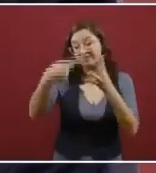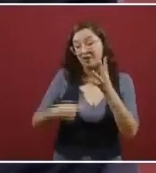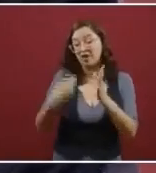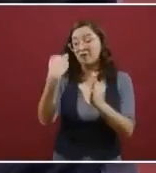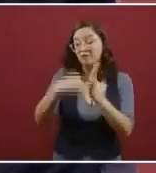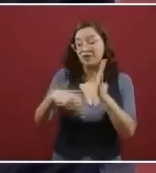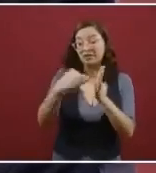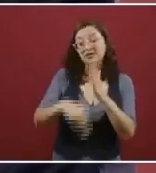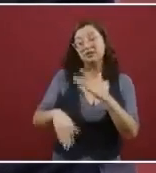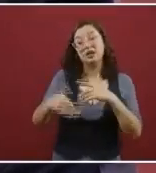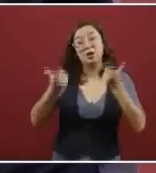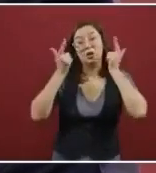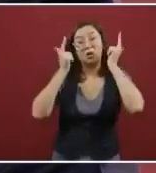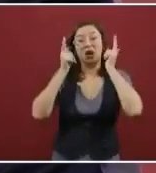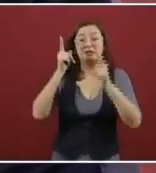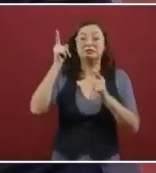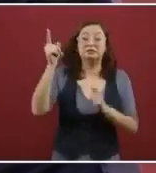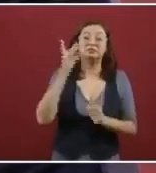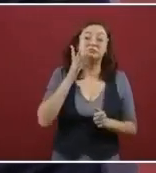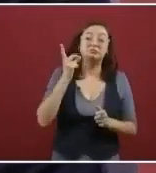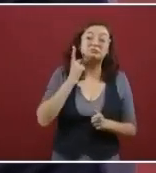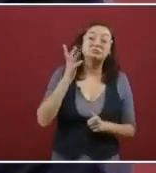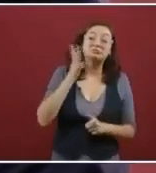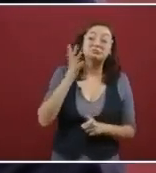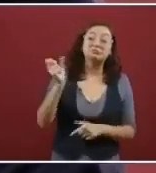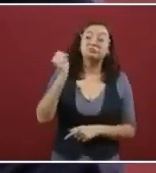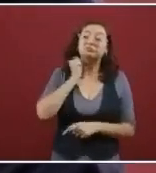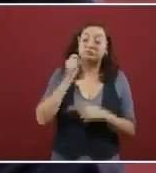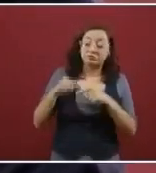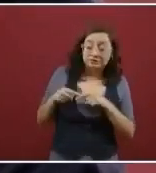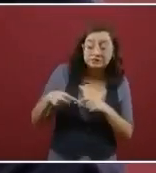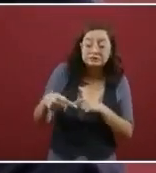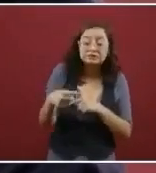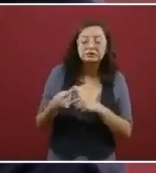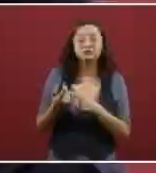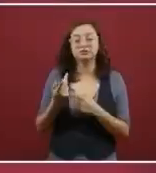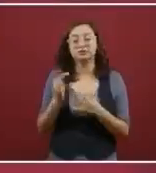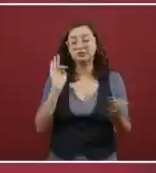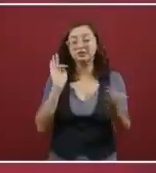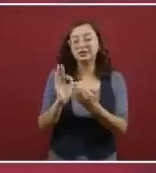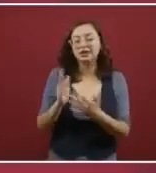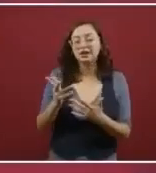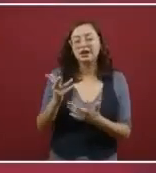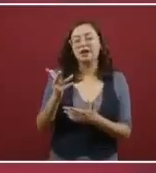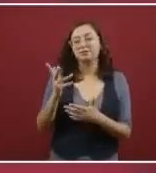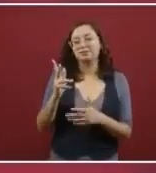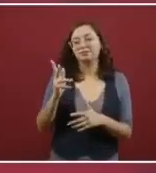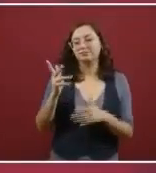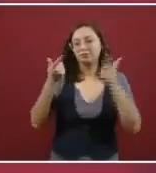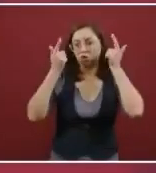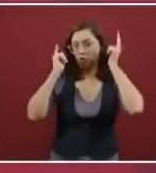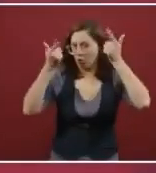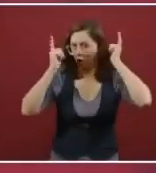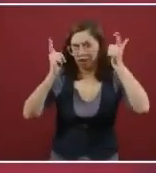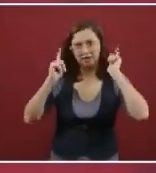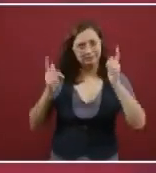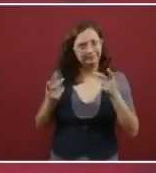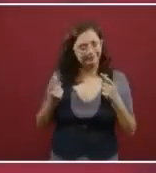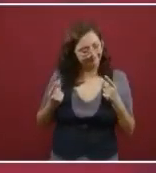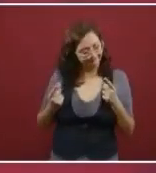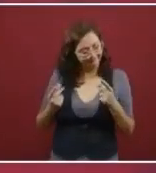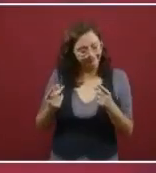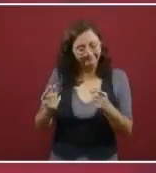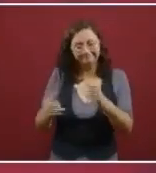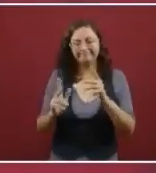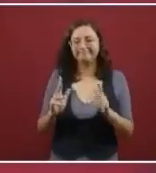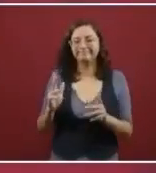y les dé tiempo a los legisladores de desahogar todo esto, todo